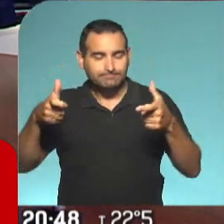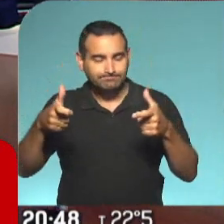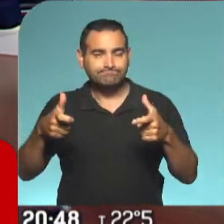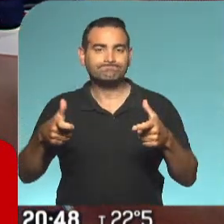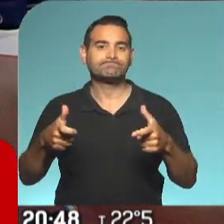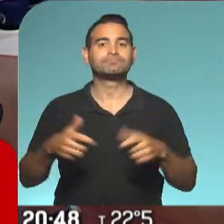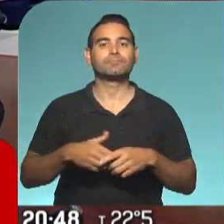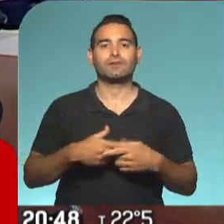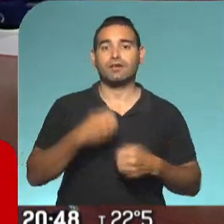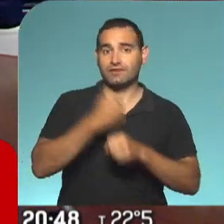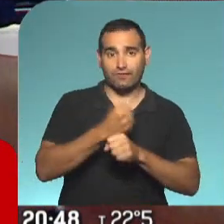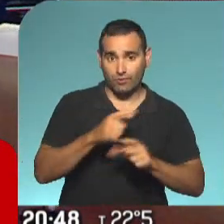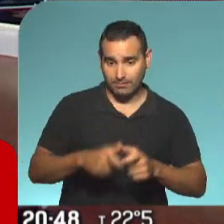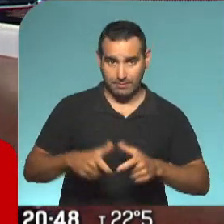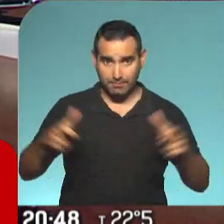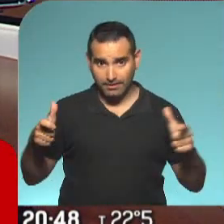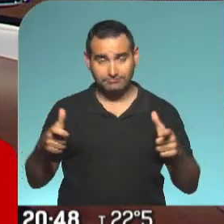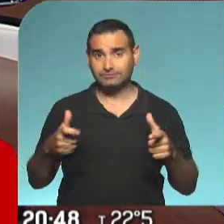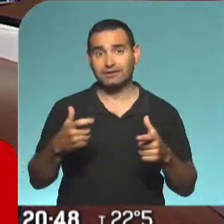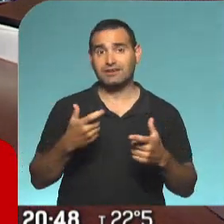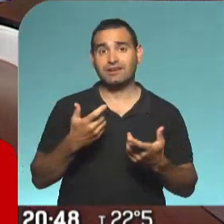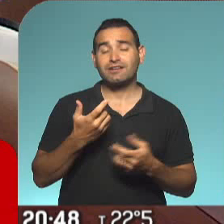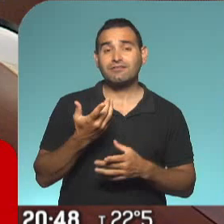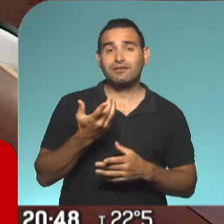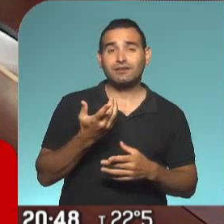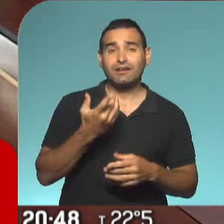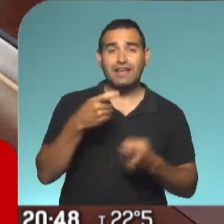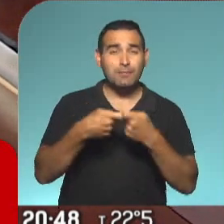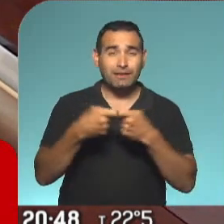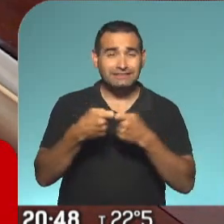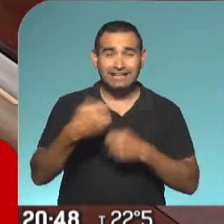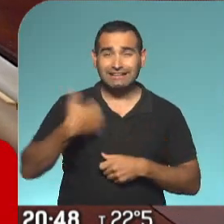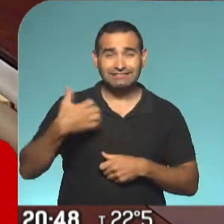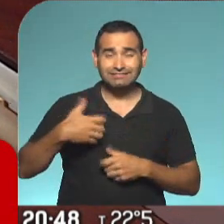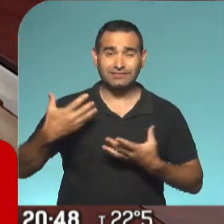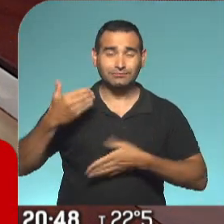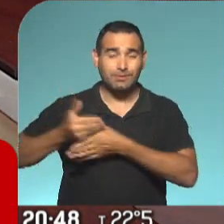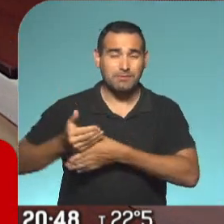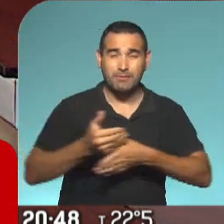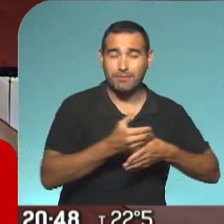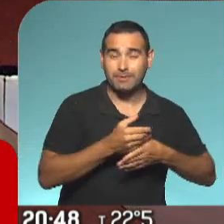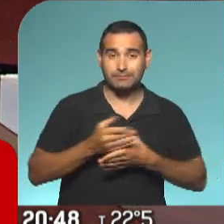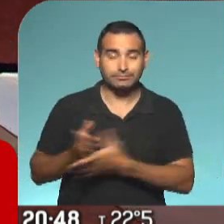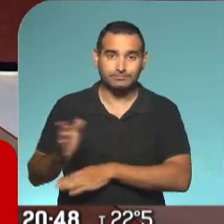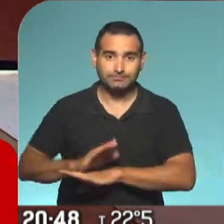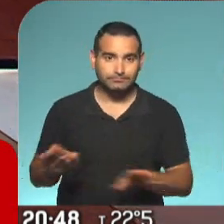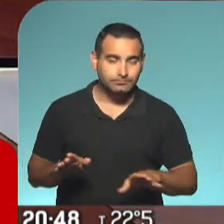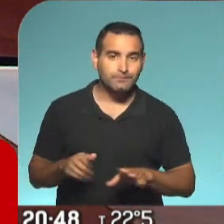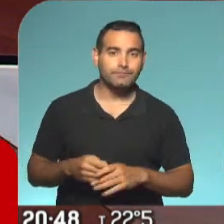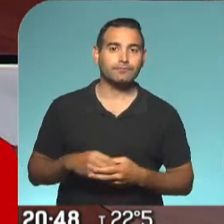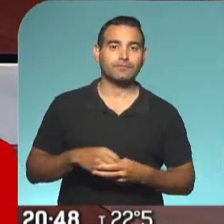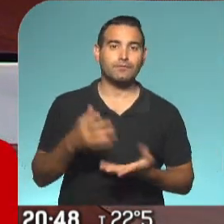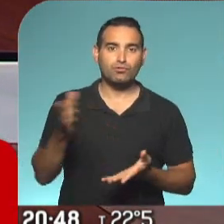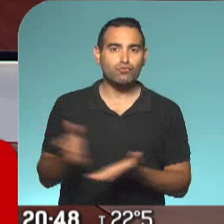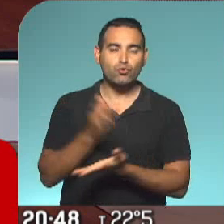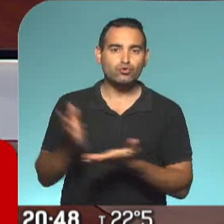de no solo del empleo, sino de los puestos de trabajo, porque desaparecieron muchísimas empresas en el país y se destruyó toda una estructura